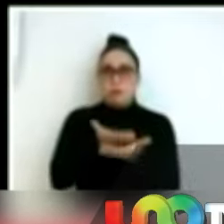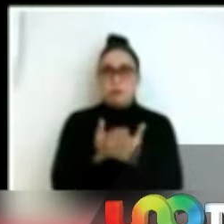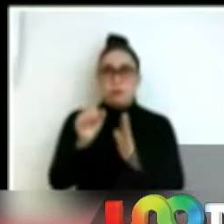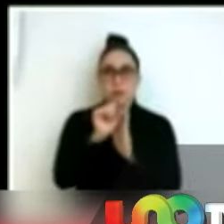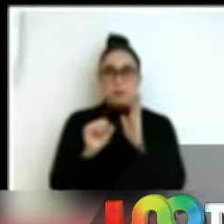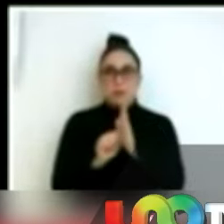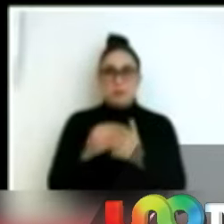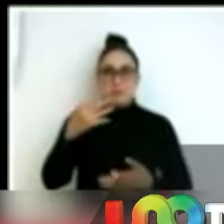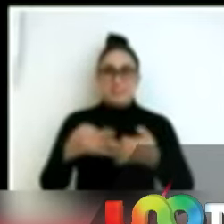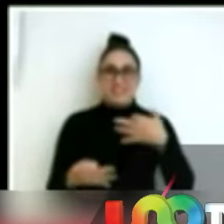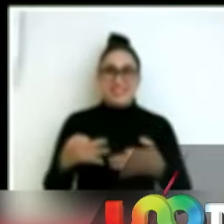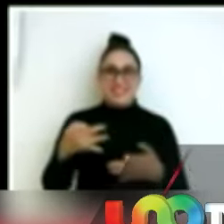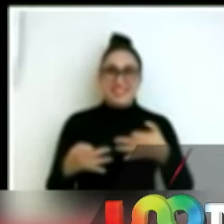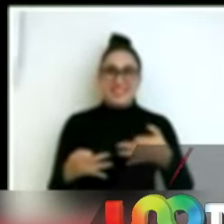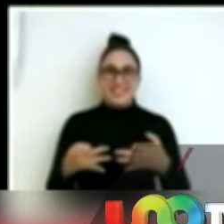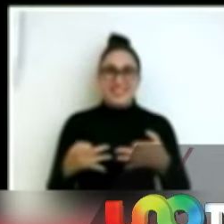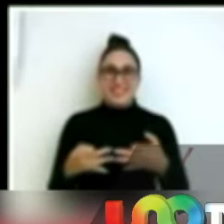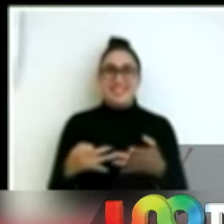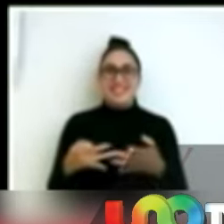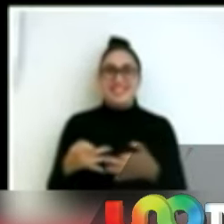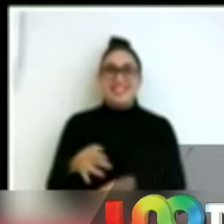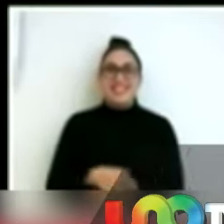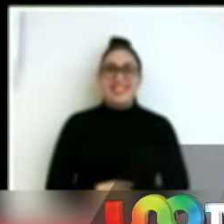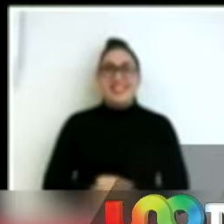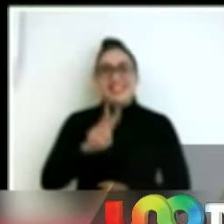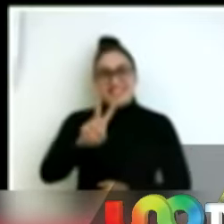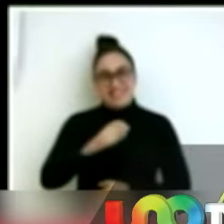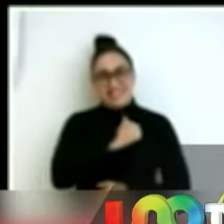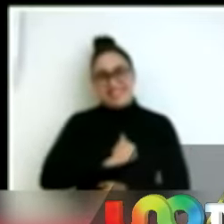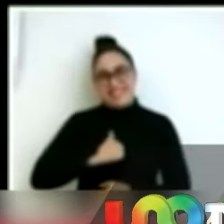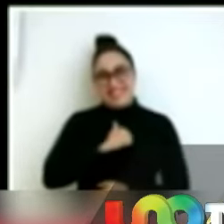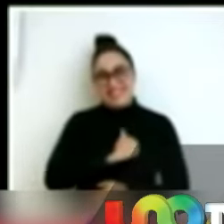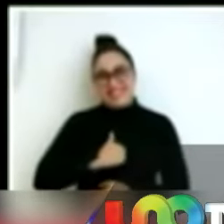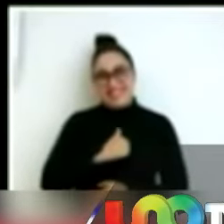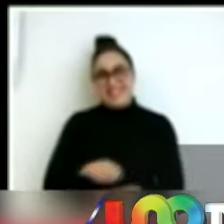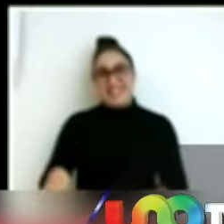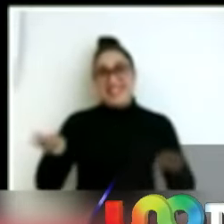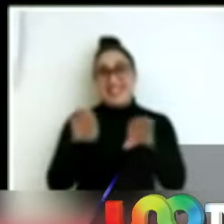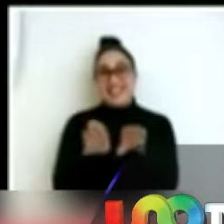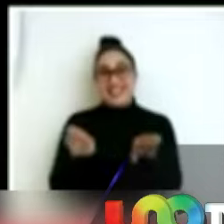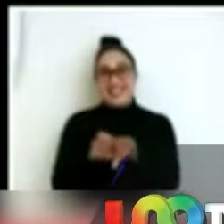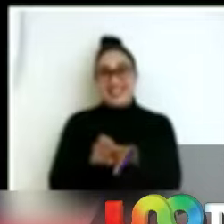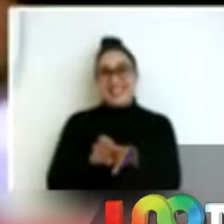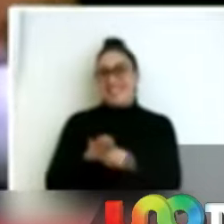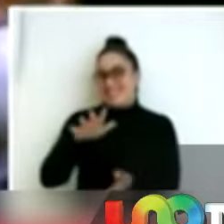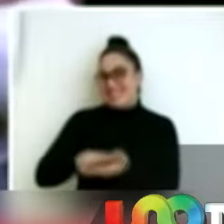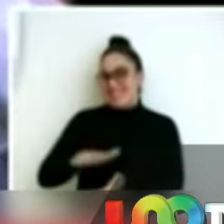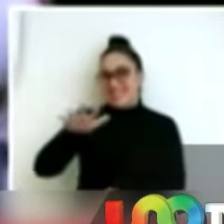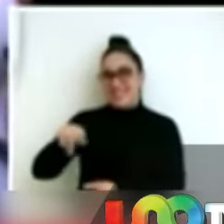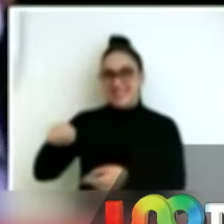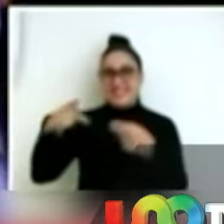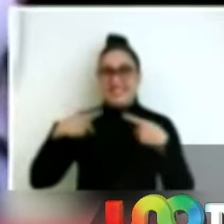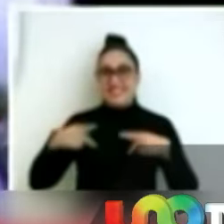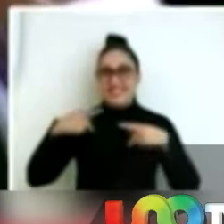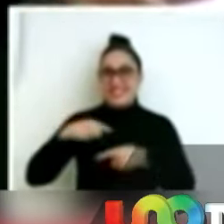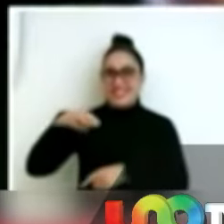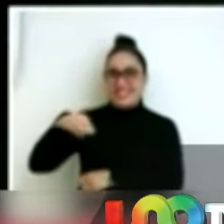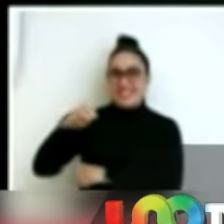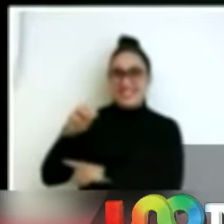dictatorial y autoritaria. Lamento mucho que la mayoría en este